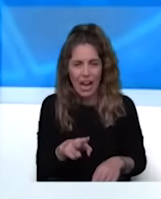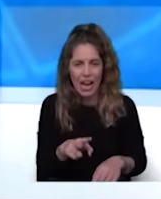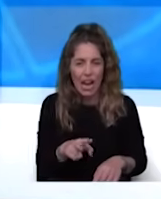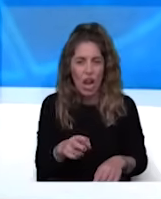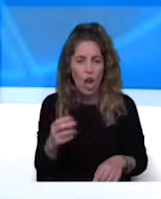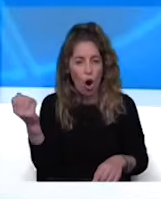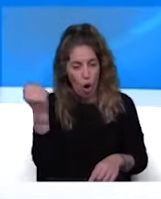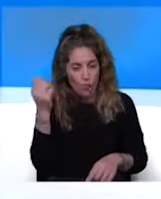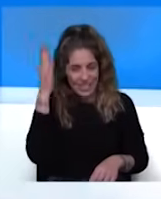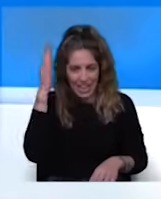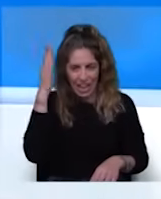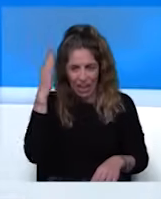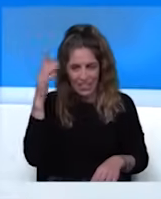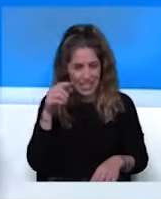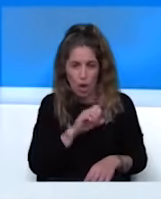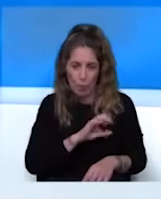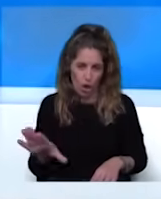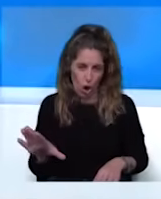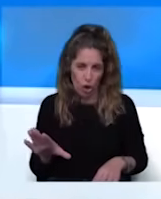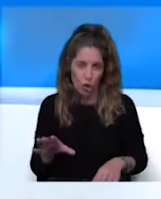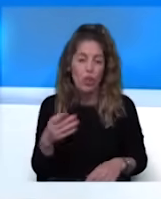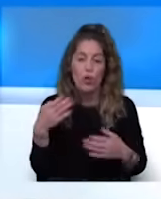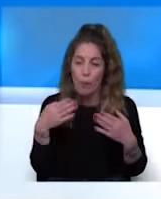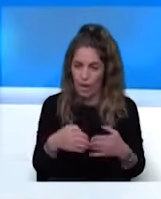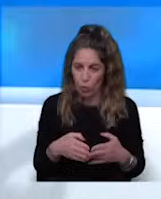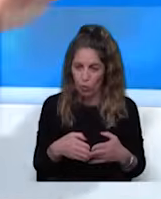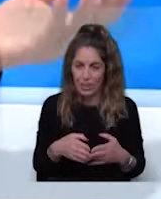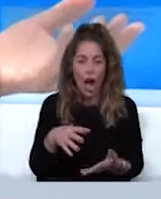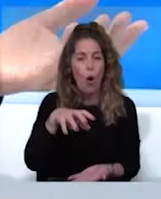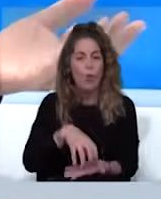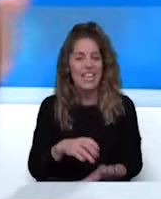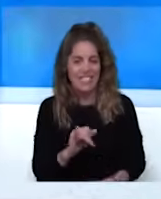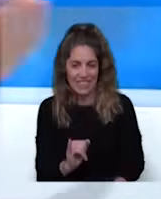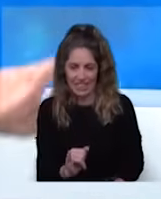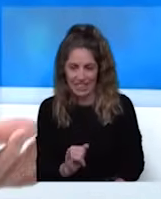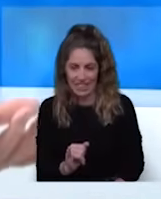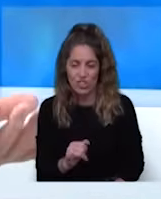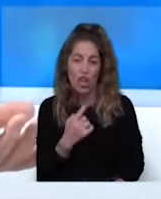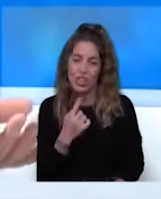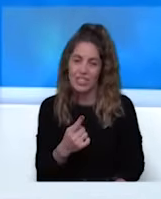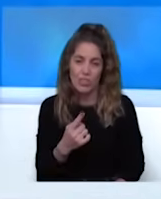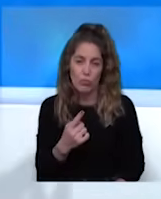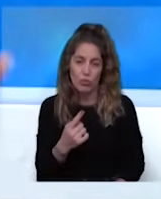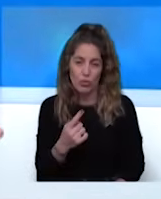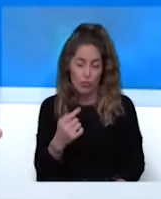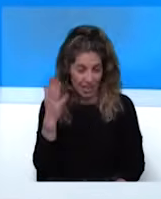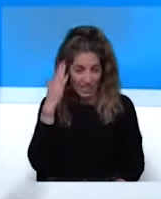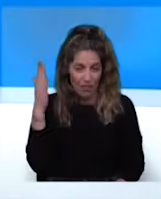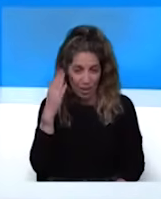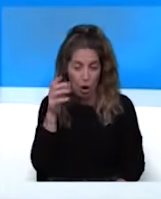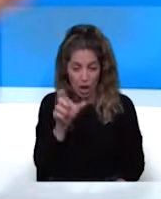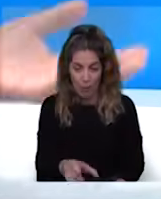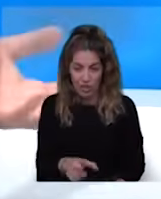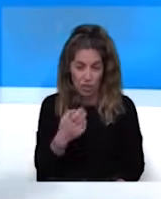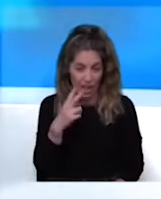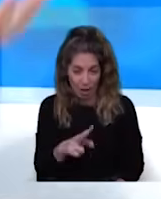golpes en la cabeza es lo peor cuando uno consulta en las unidades de terapia intensiva y eso lo decimos con propiedad por los pacientes que